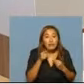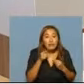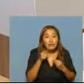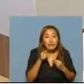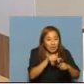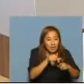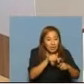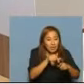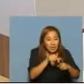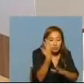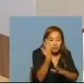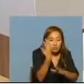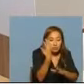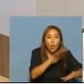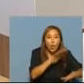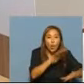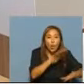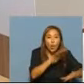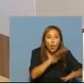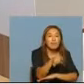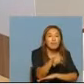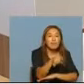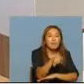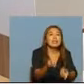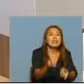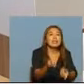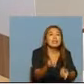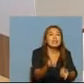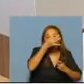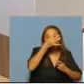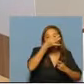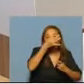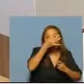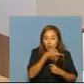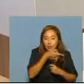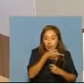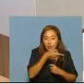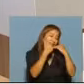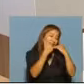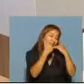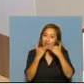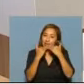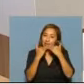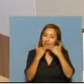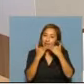ha ordenado a través de asamblea con recurso del 20%. Muchas gracias por estar. Los